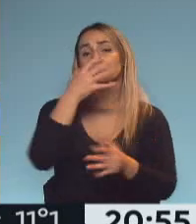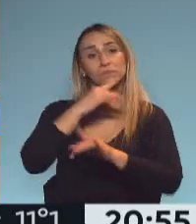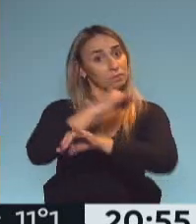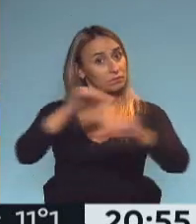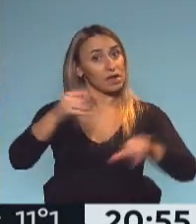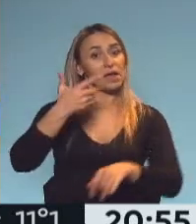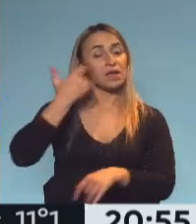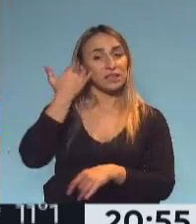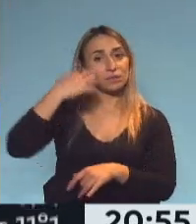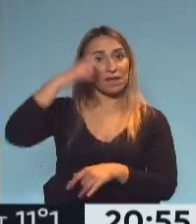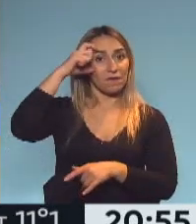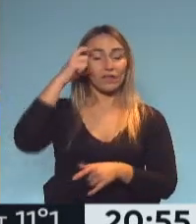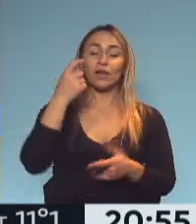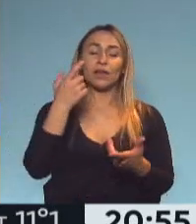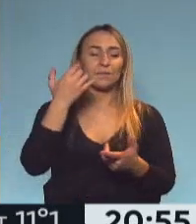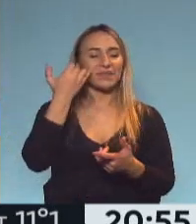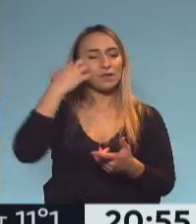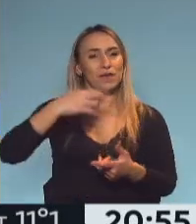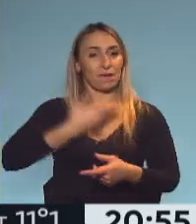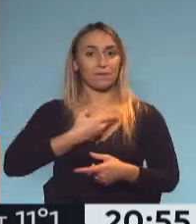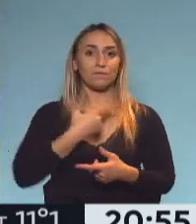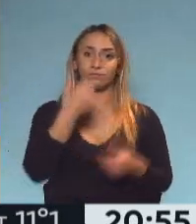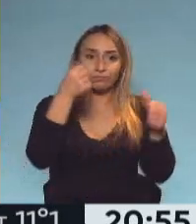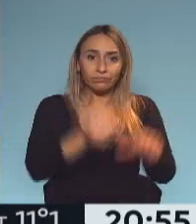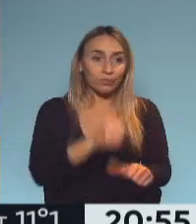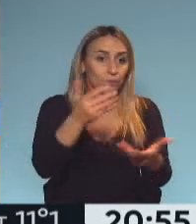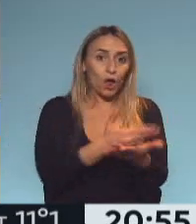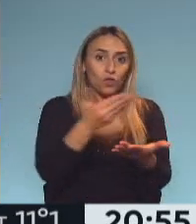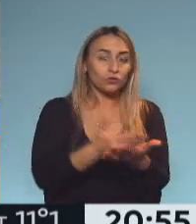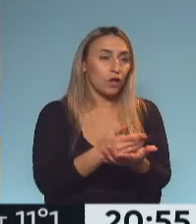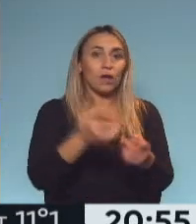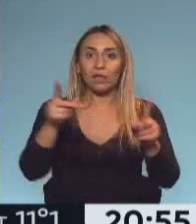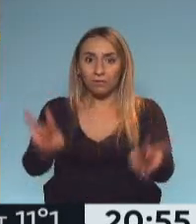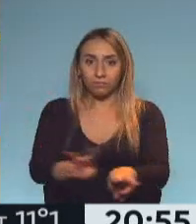reservas y con una caída del 8 por ciento de la producción durante el gobierno de mauricio macri